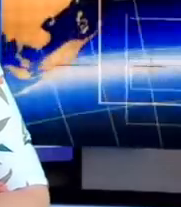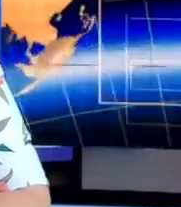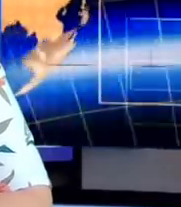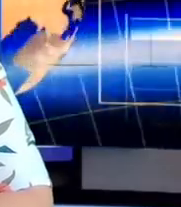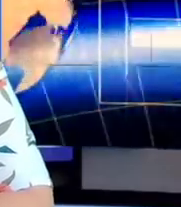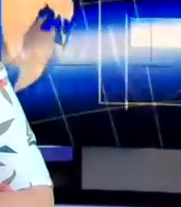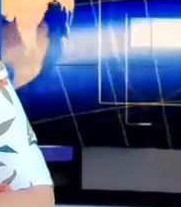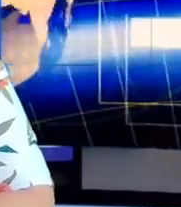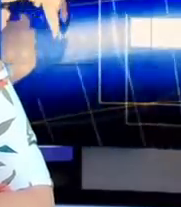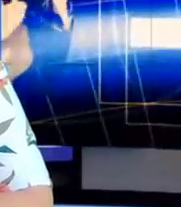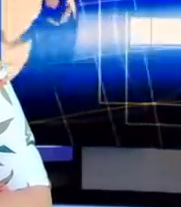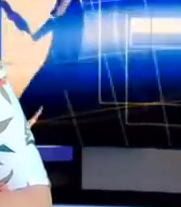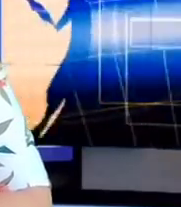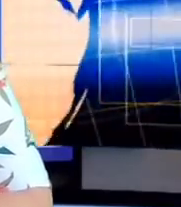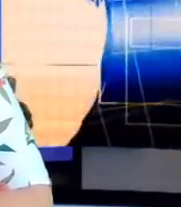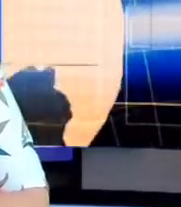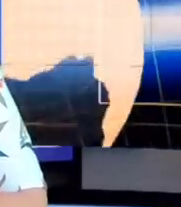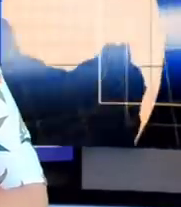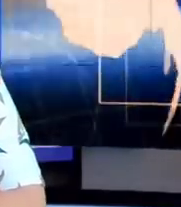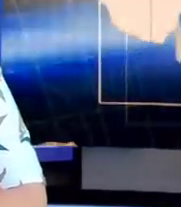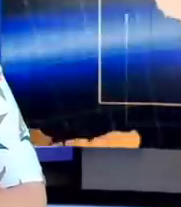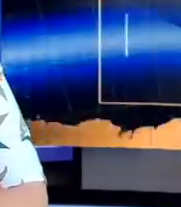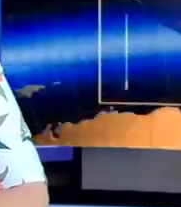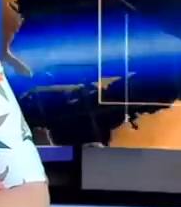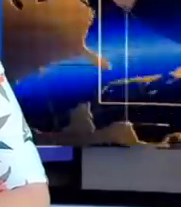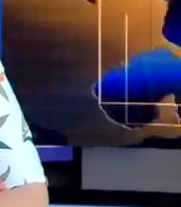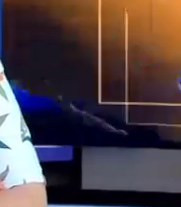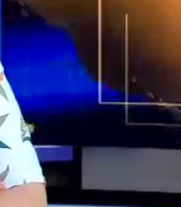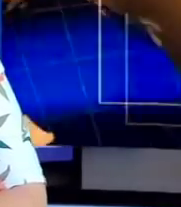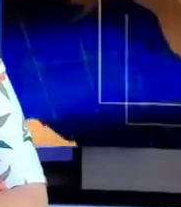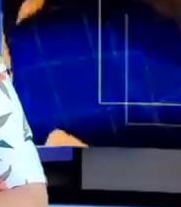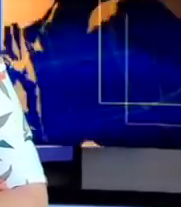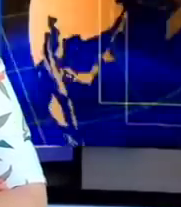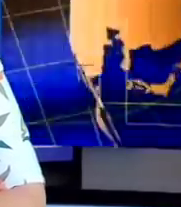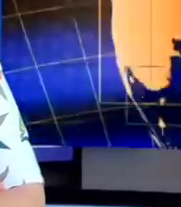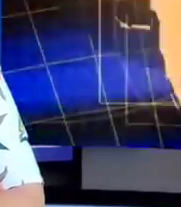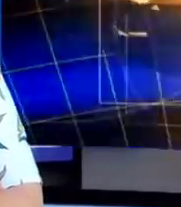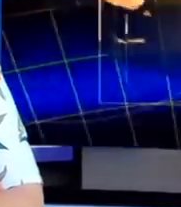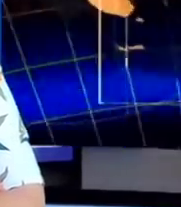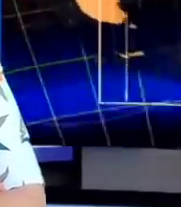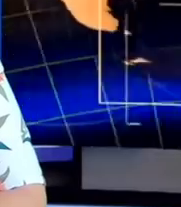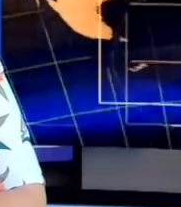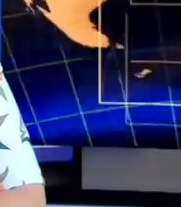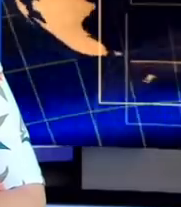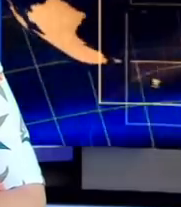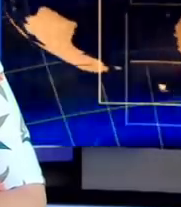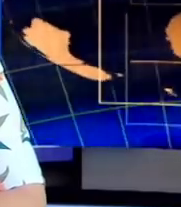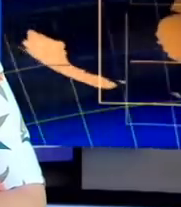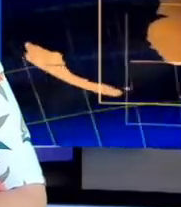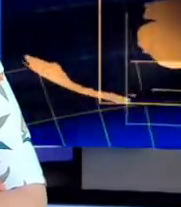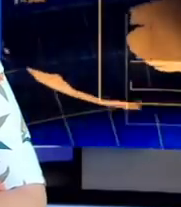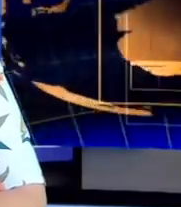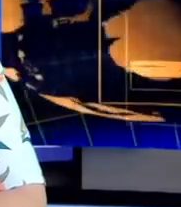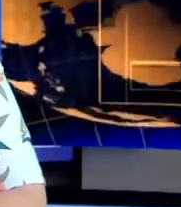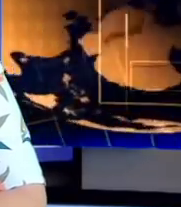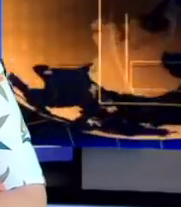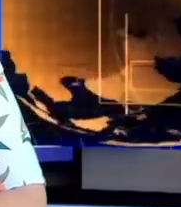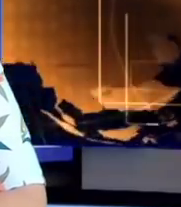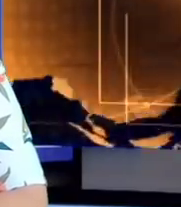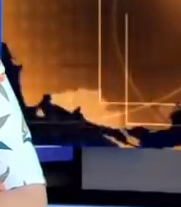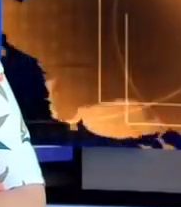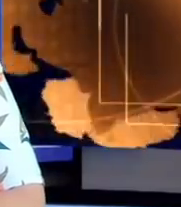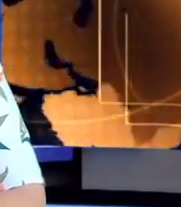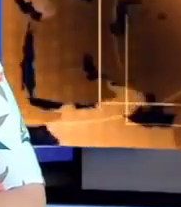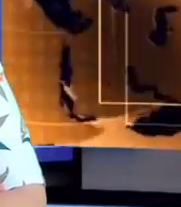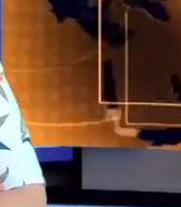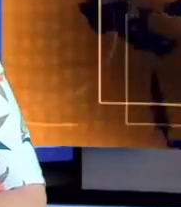a poner a sudar en frío. Estamos cada vez más cerca de que este criminal de cuello blanco